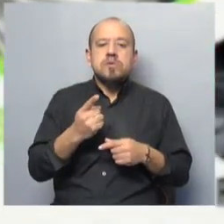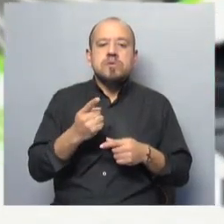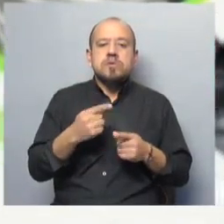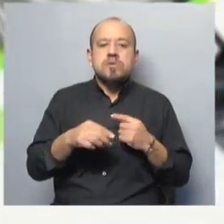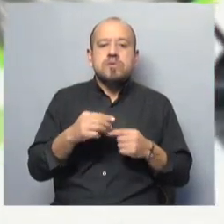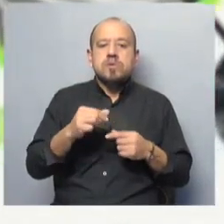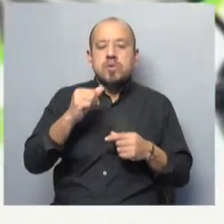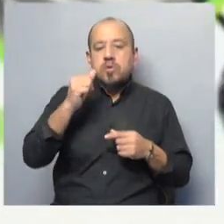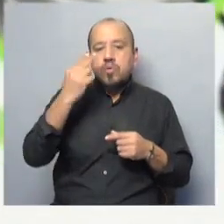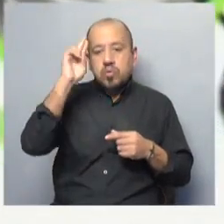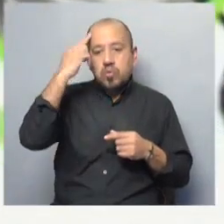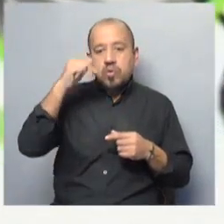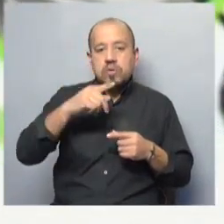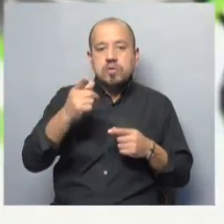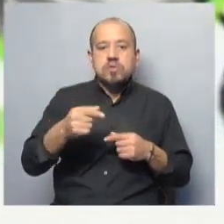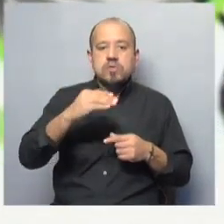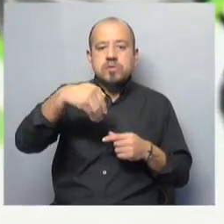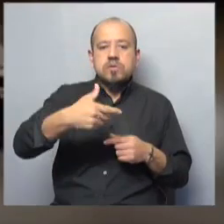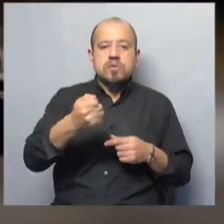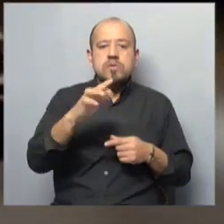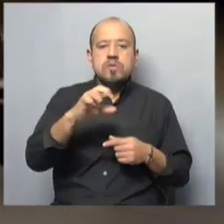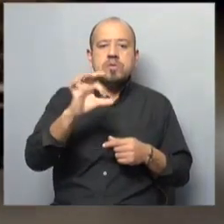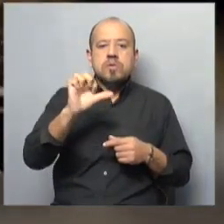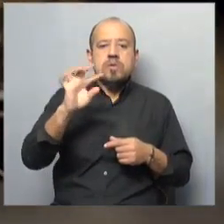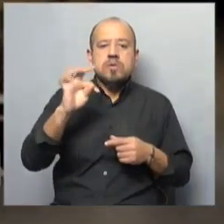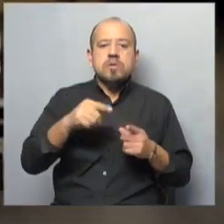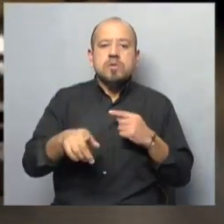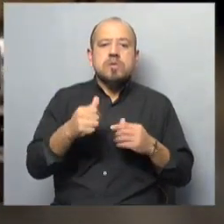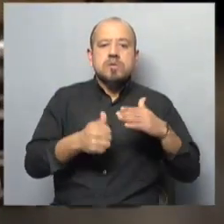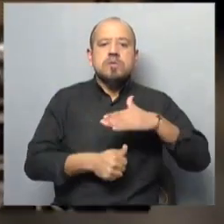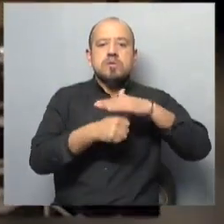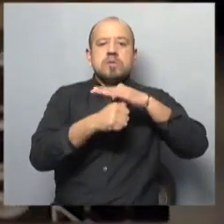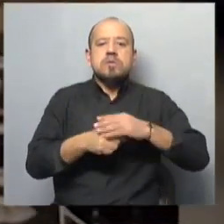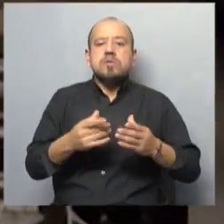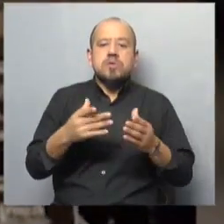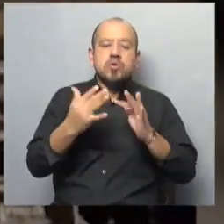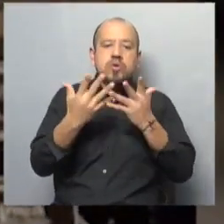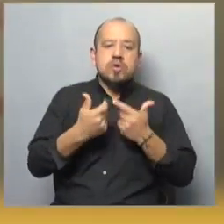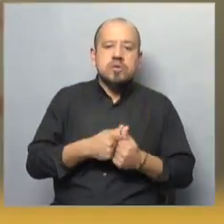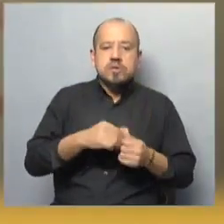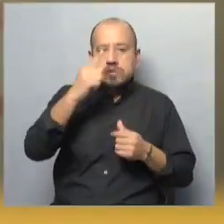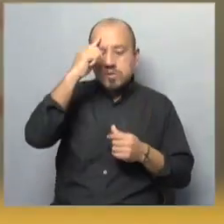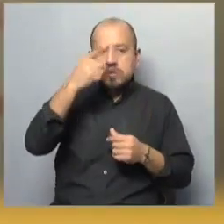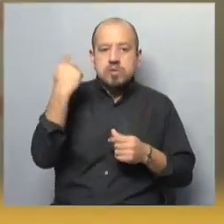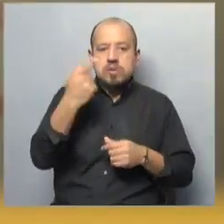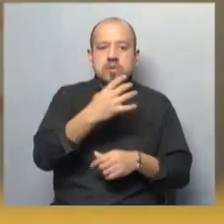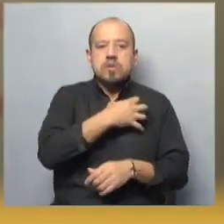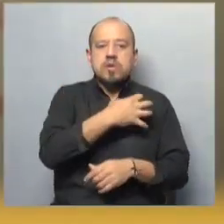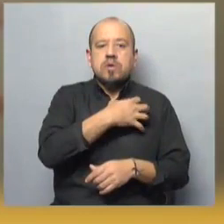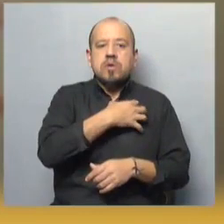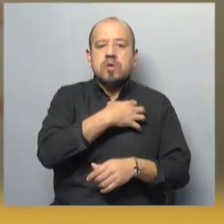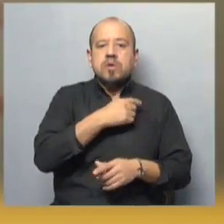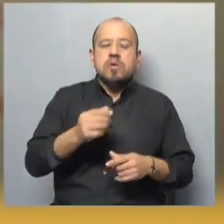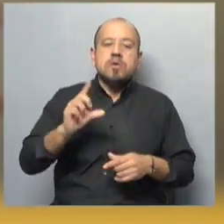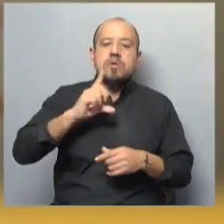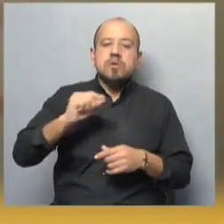uruguayo, grupo comandado por el narcotraficante Sebastián Marcet, líder de una poderosa organización de tráfico internacional de cocaína y prófugo